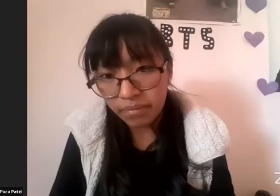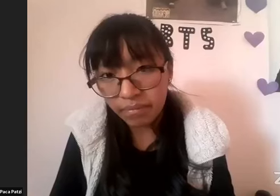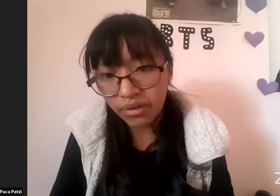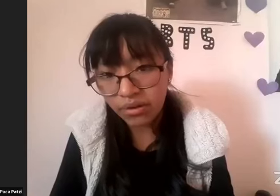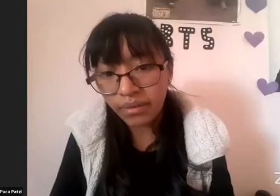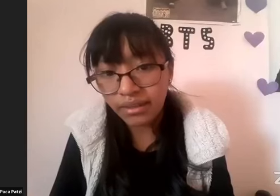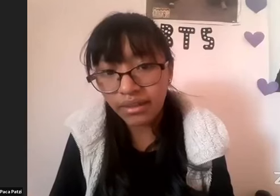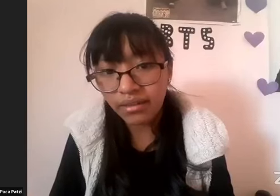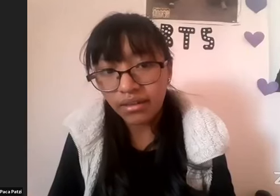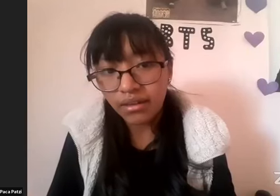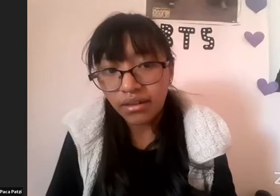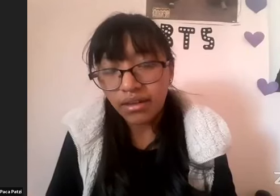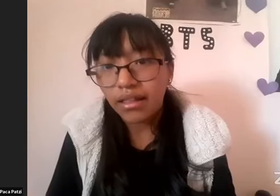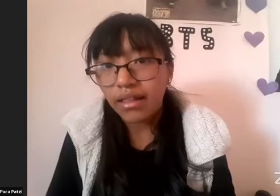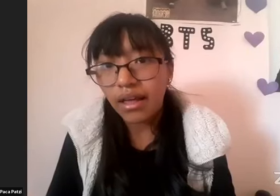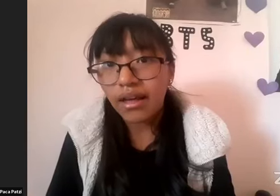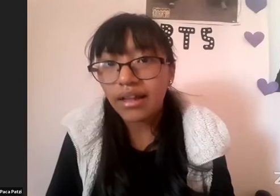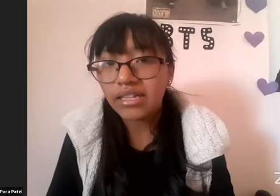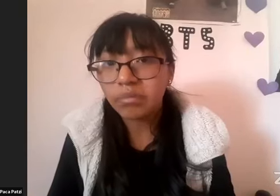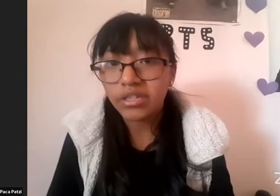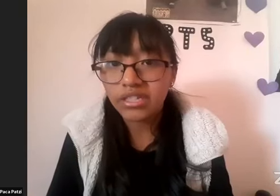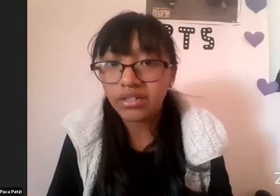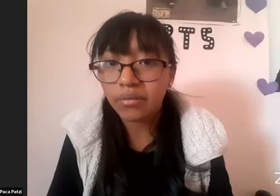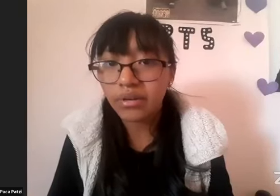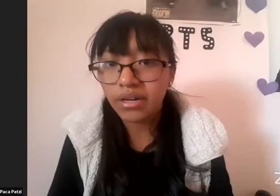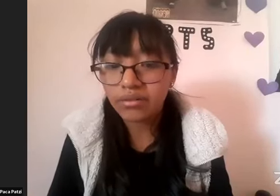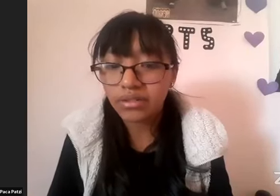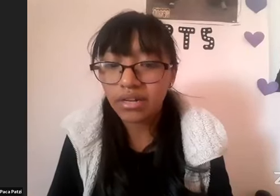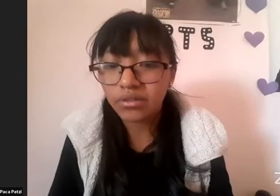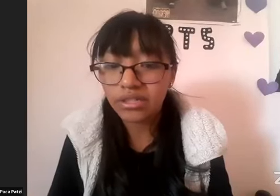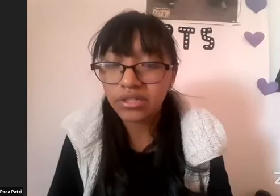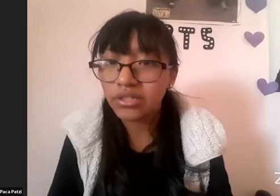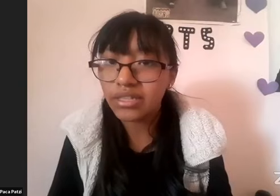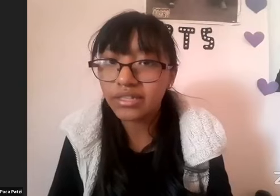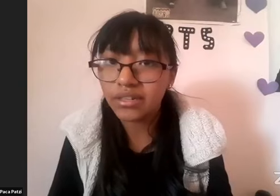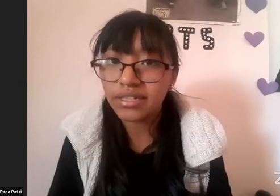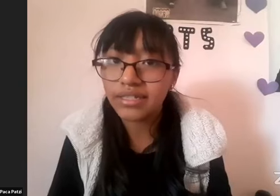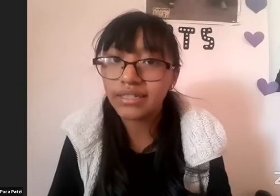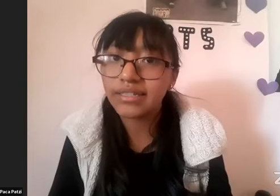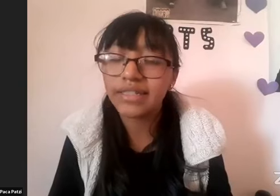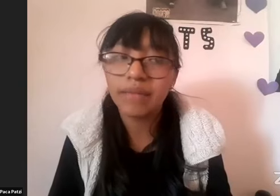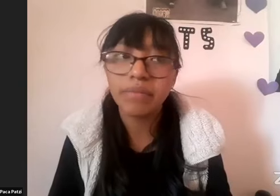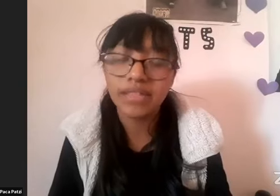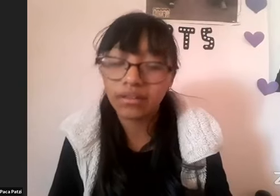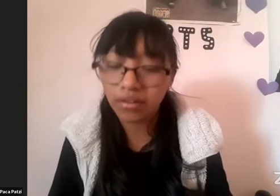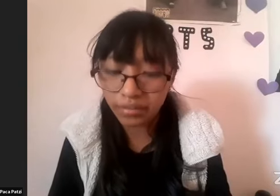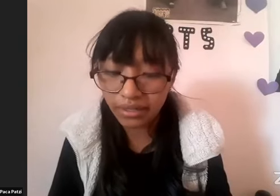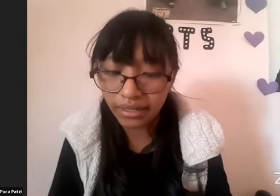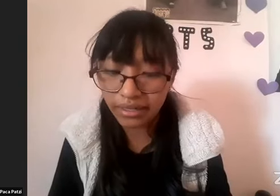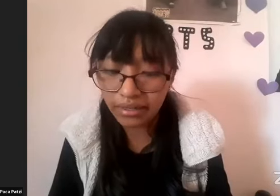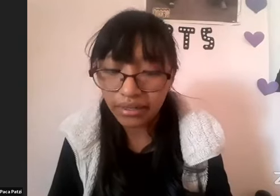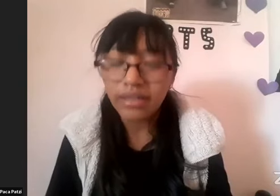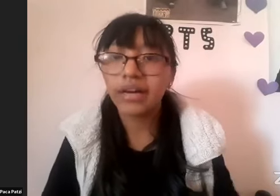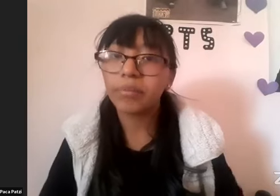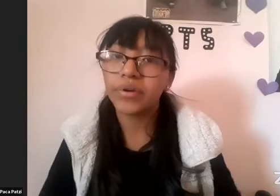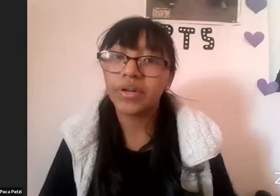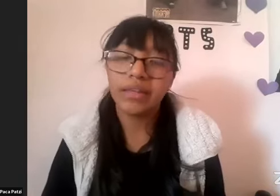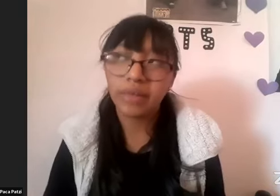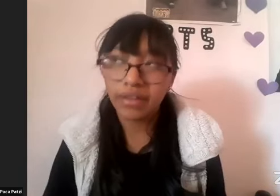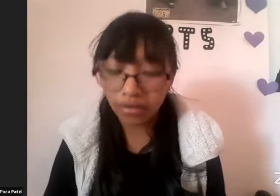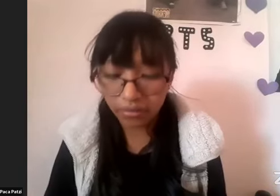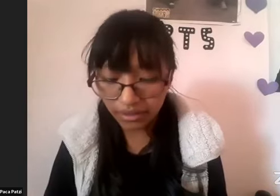mayormente a la explotación laboral contra los niños niñas adolescentes empezando a aumentar ya